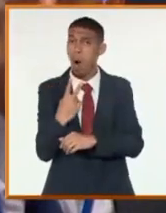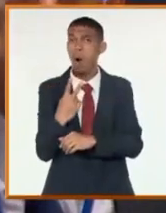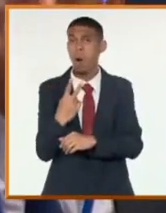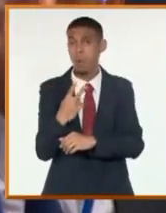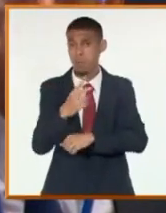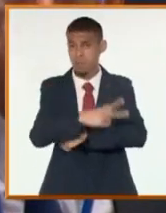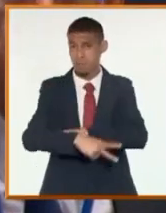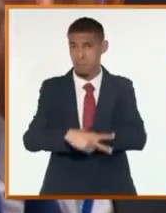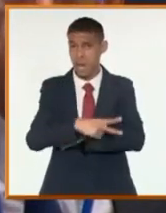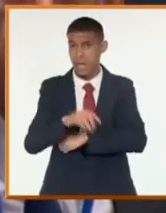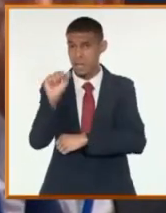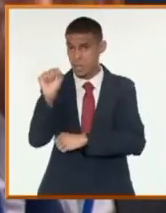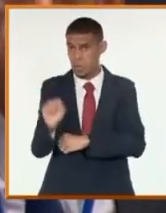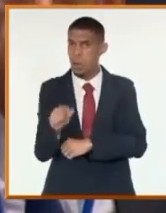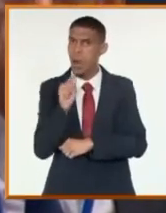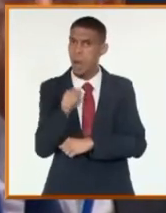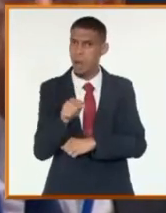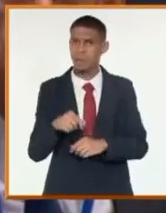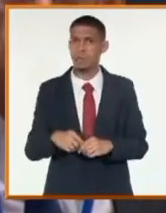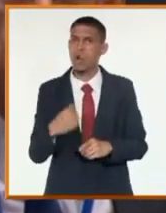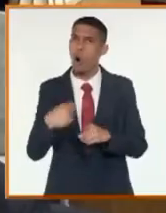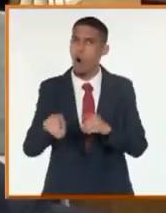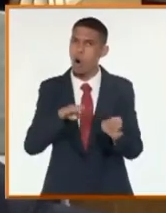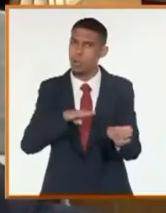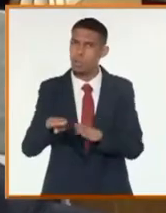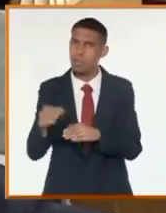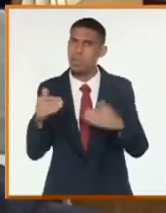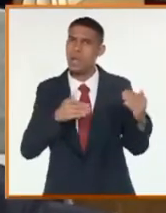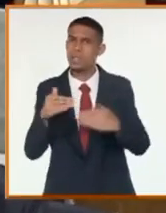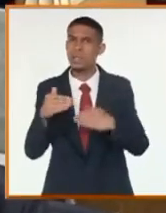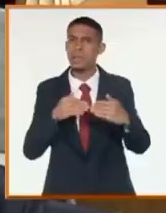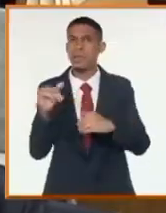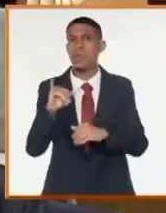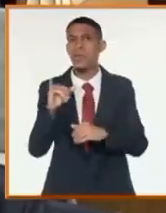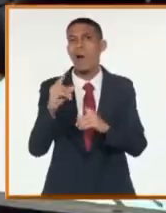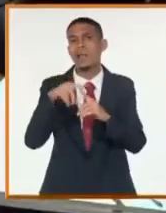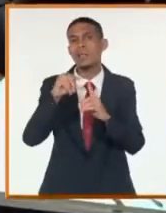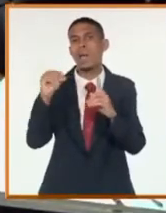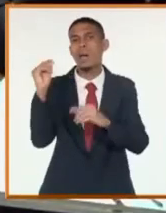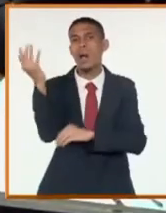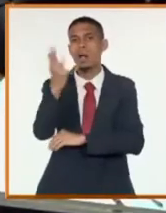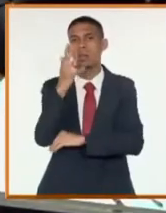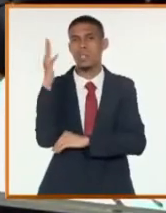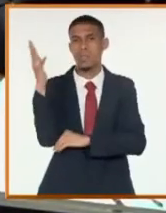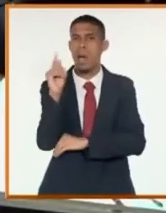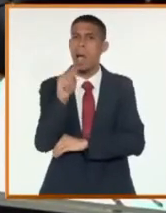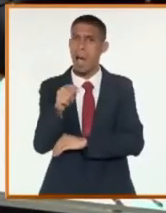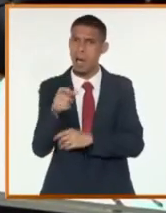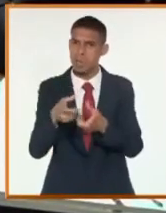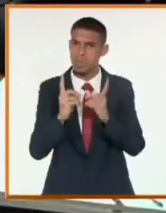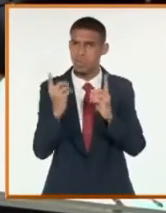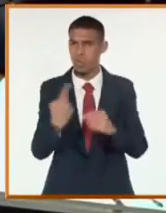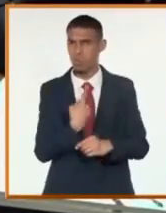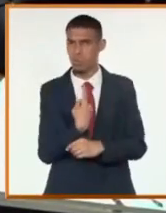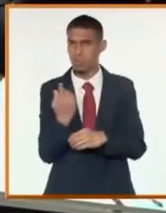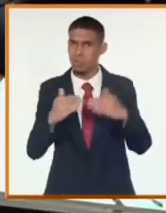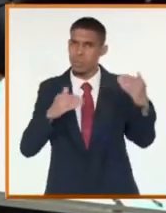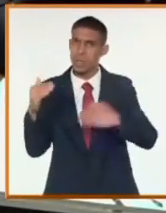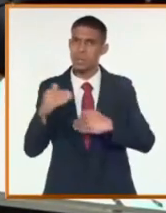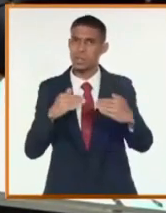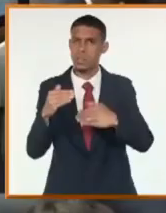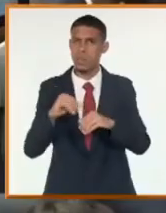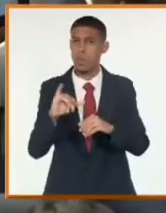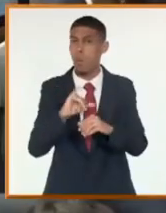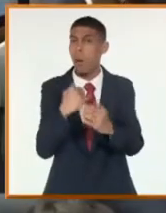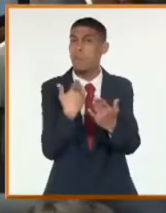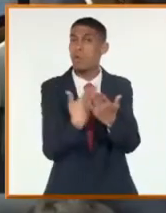participamos en un debate sobre ambición climática y también llevamos la posición del sur y también lo que se proponía Cuba y la